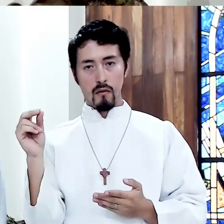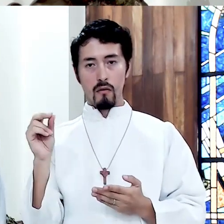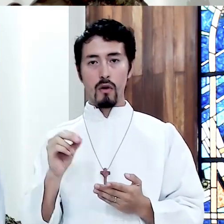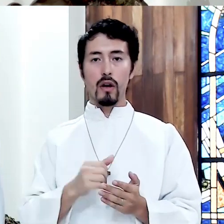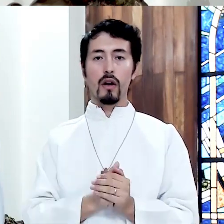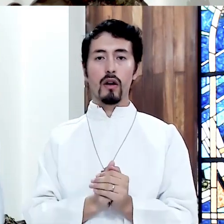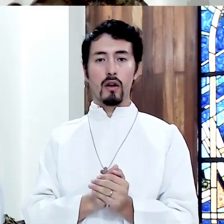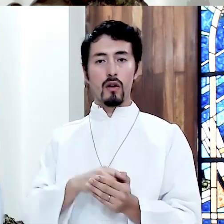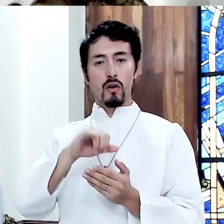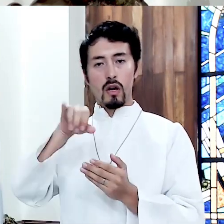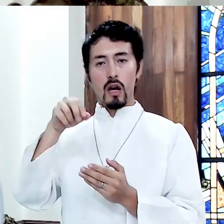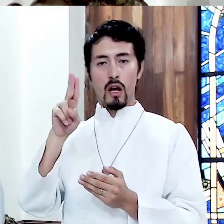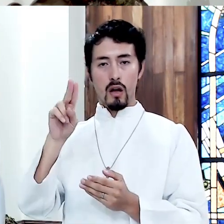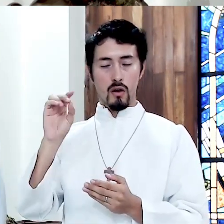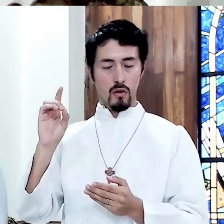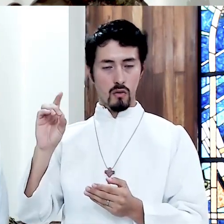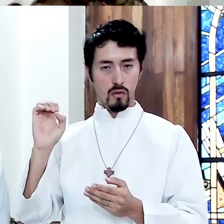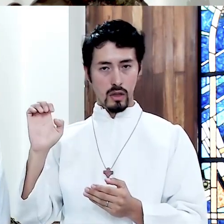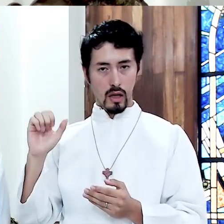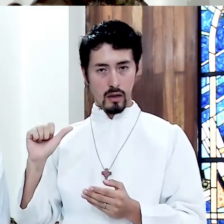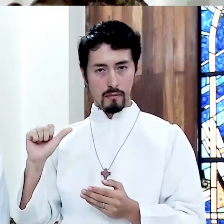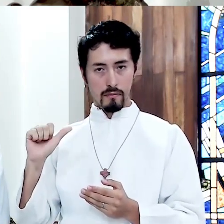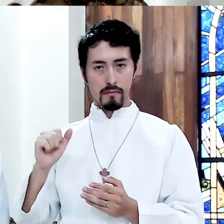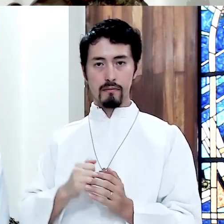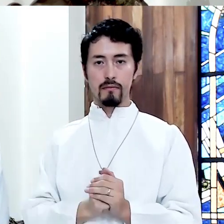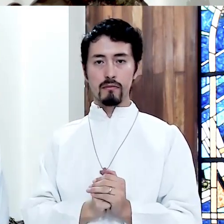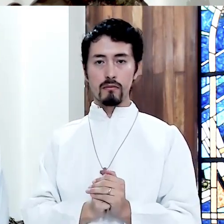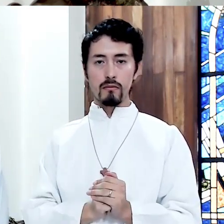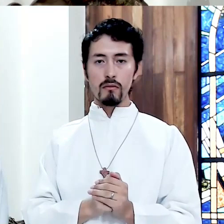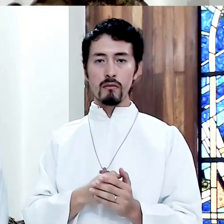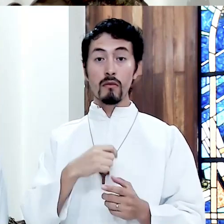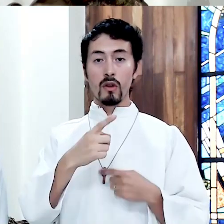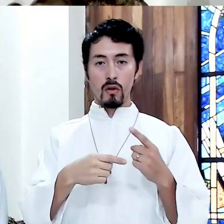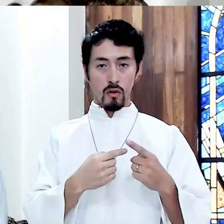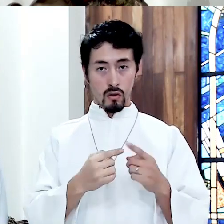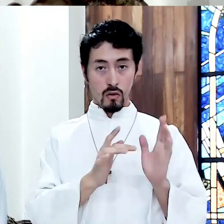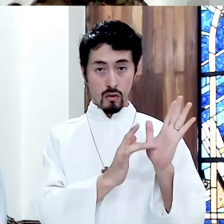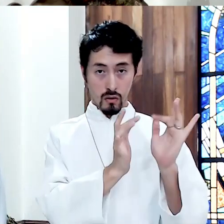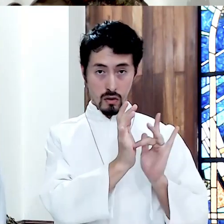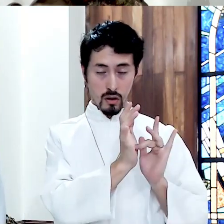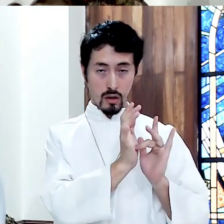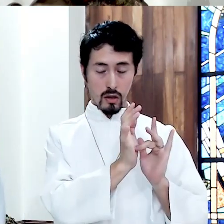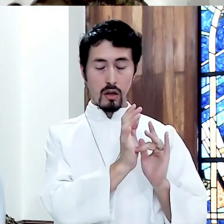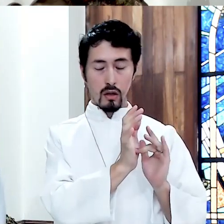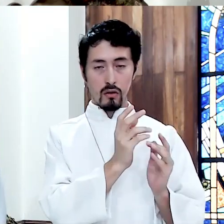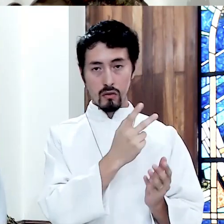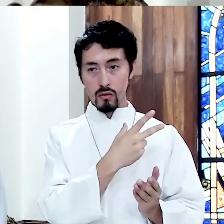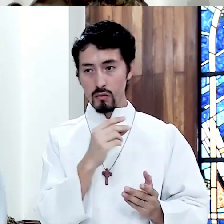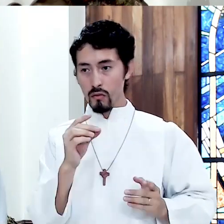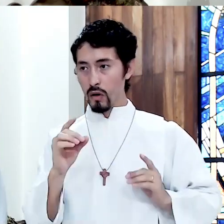Cuando llegó Jesús, Lázaro llevaba ya 4 días en el sepulcro.